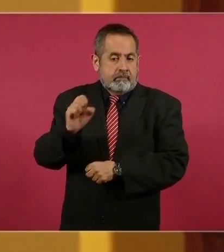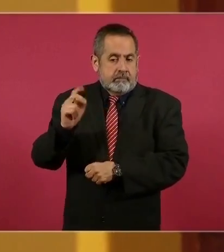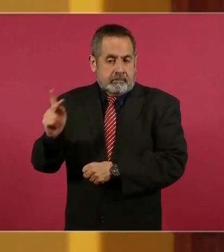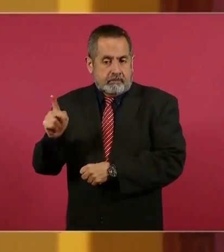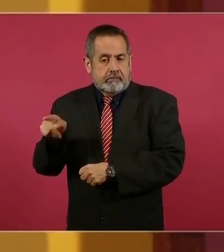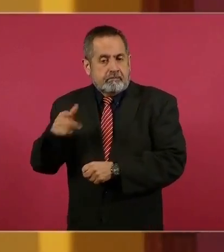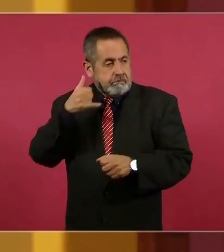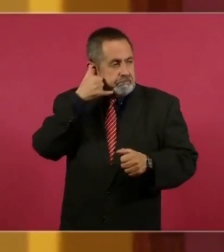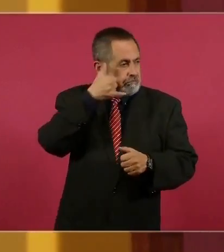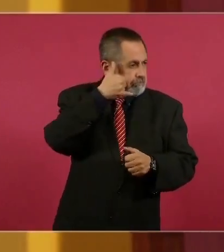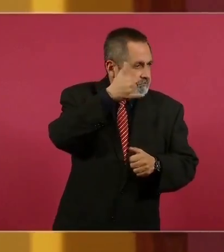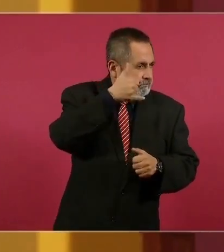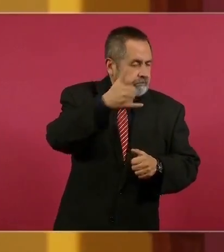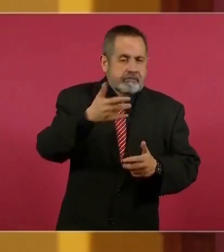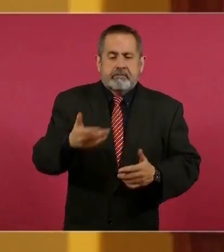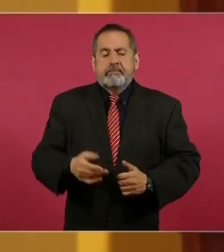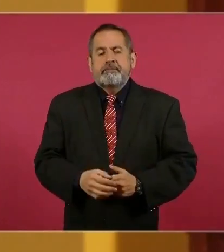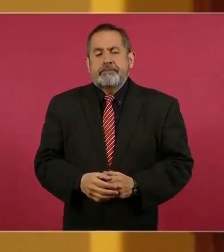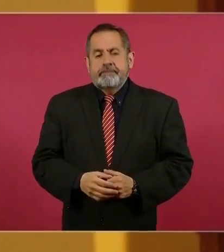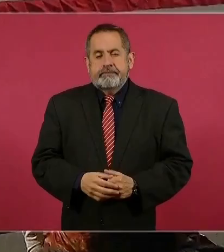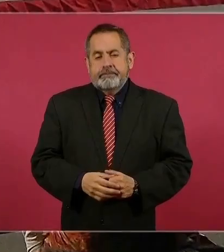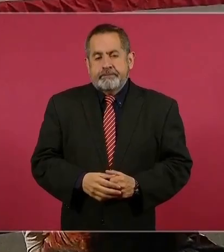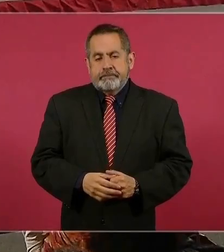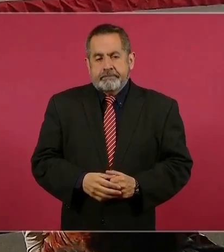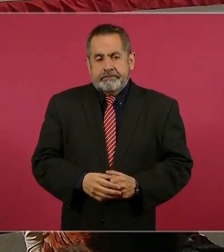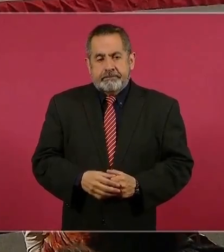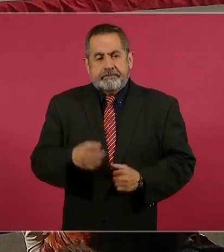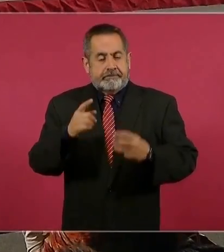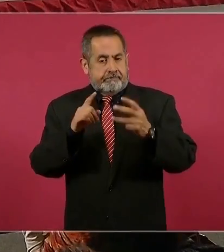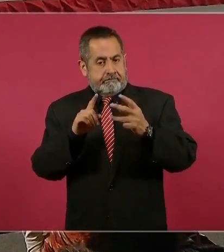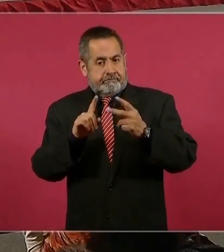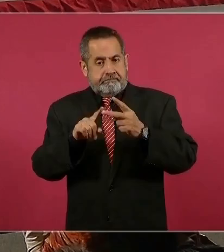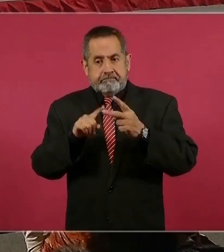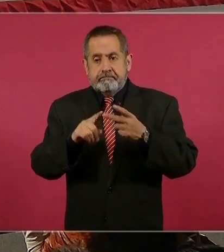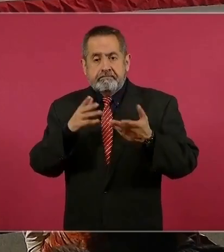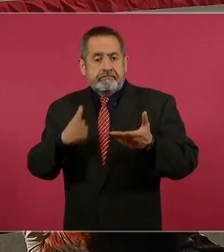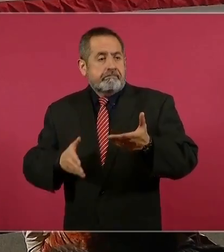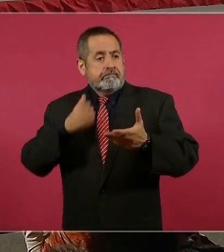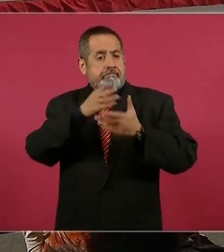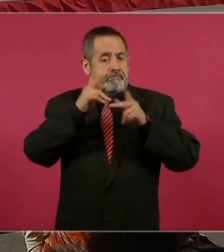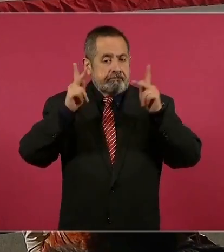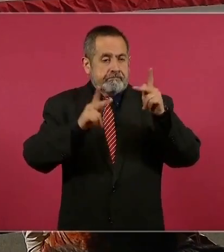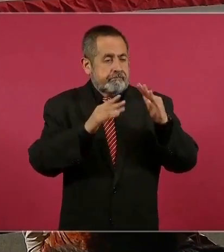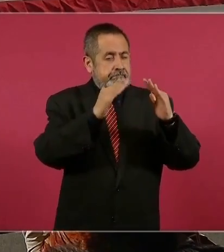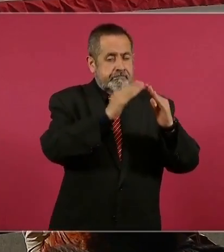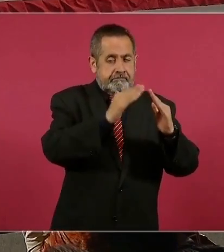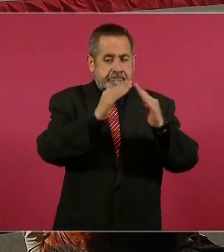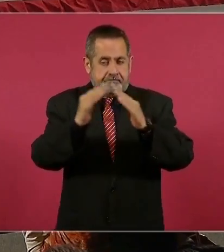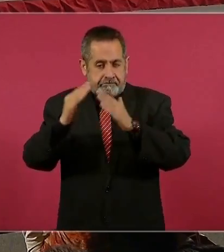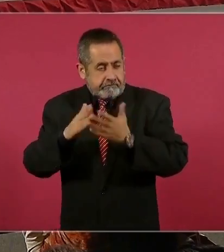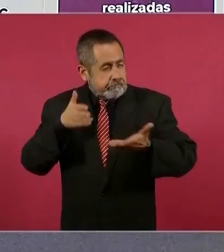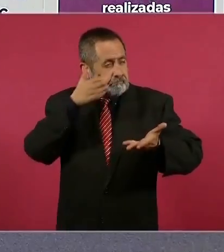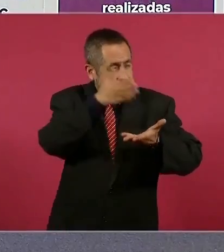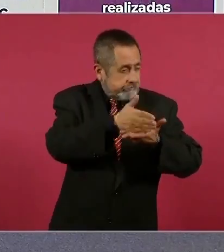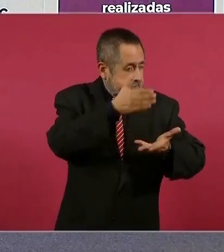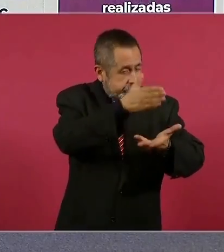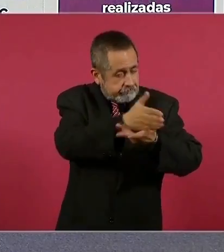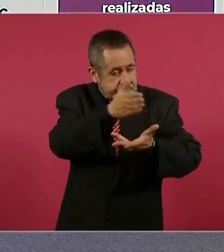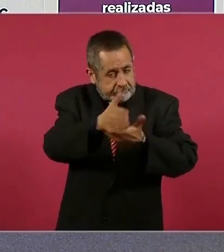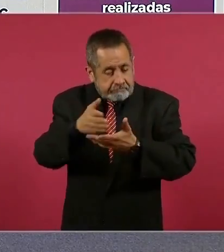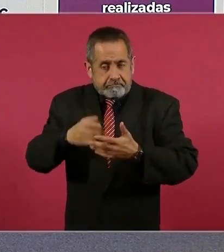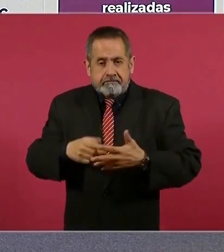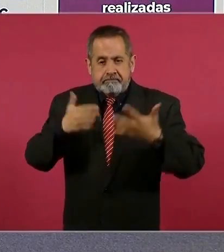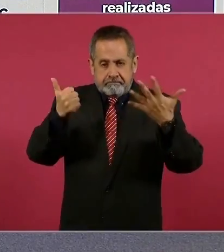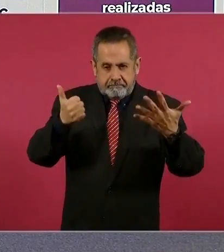Ciudadana. Adelante. En la estrategia de visitas casa por casa consistió en 6